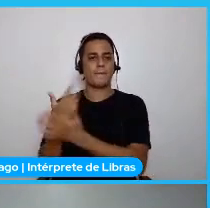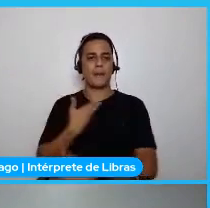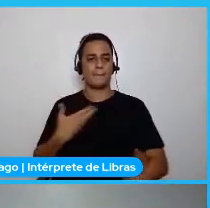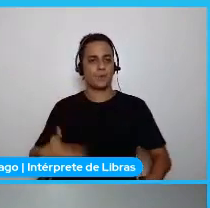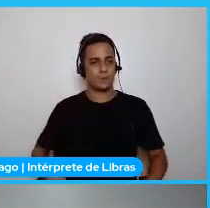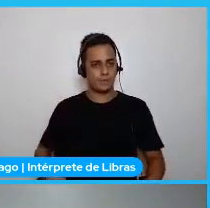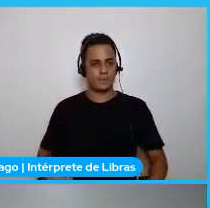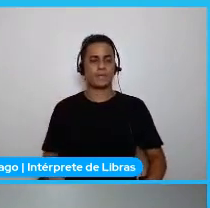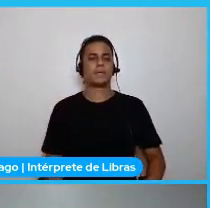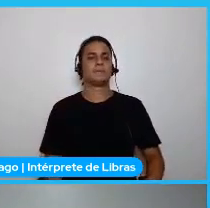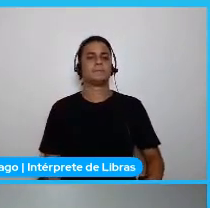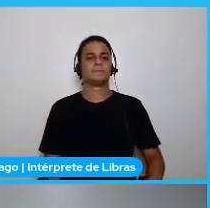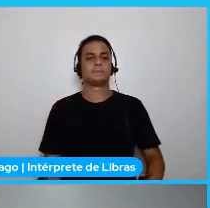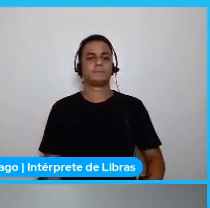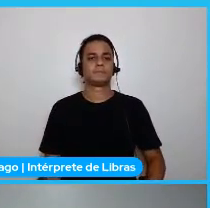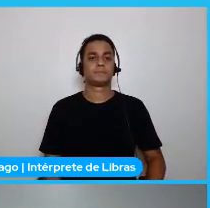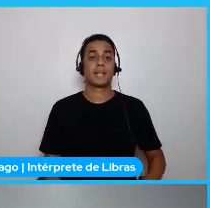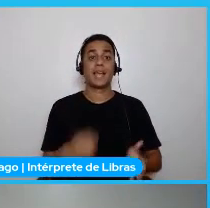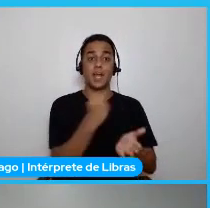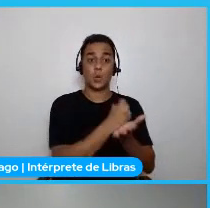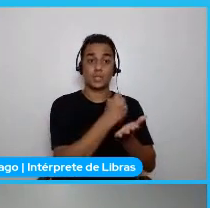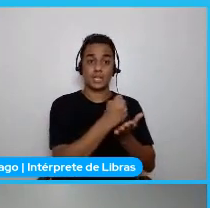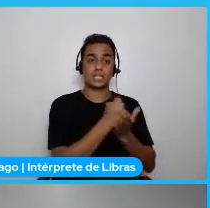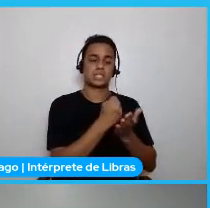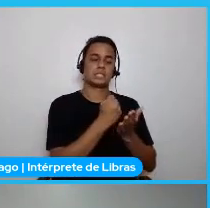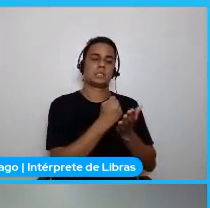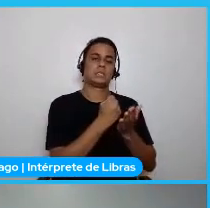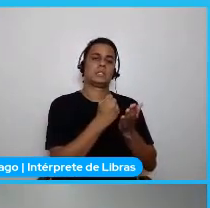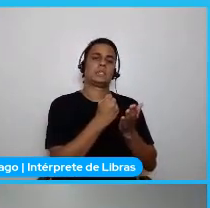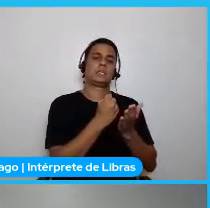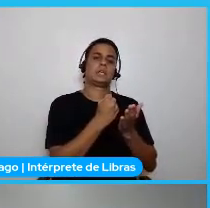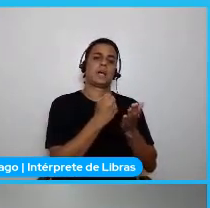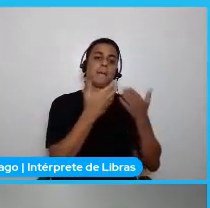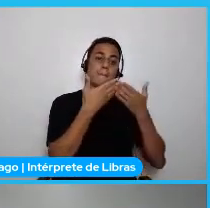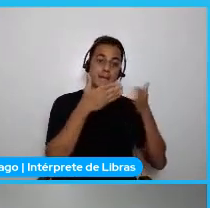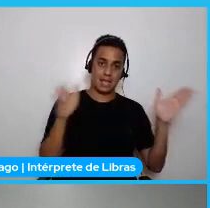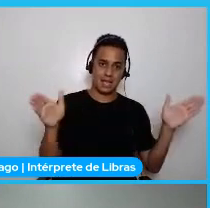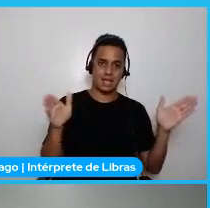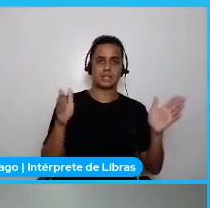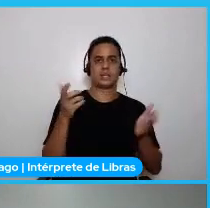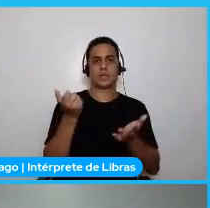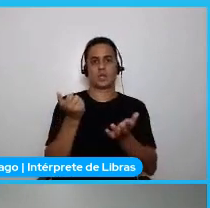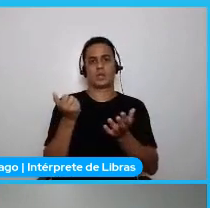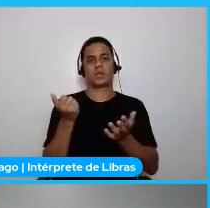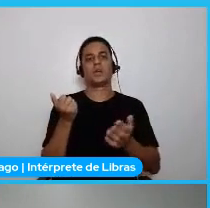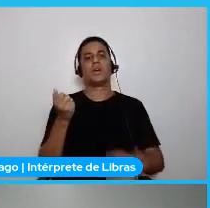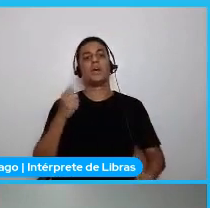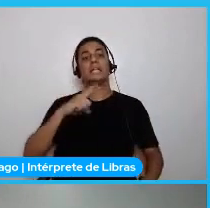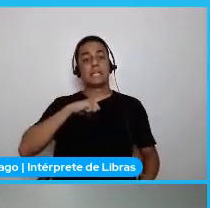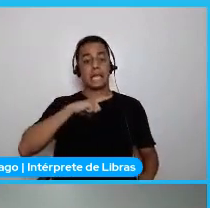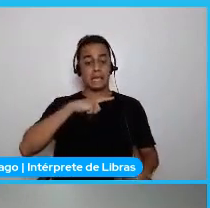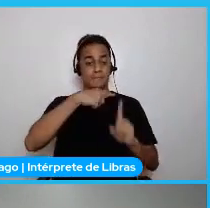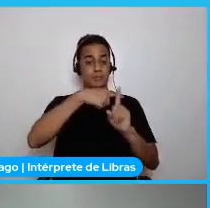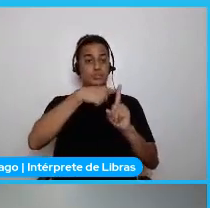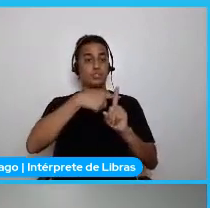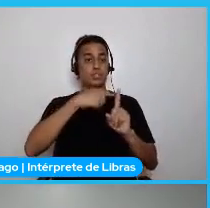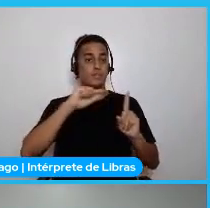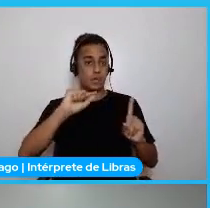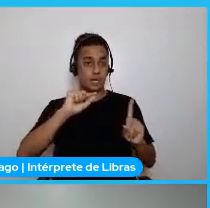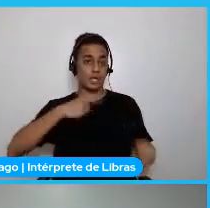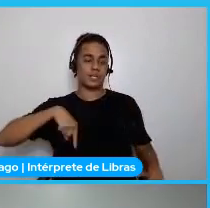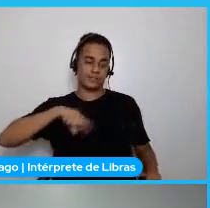La contratación abierta nos va a permitir, o dentro de los beneficios o de lo que esperamos al implementar este